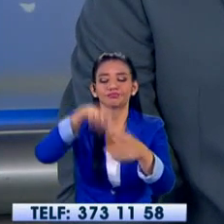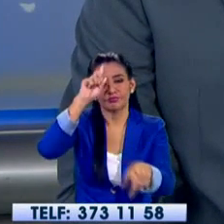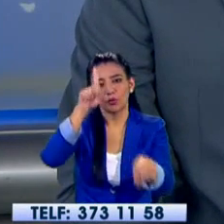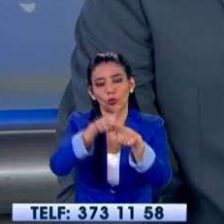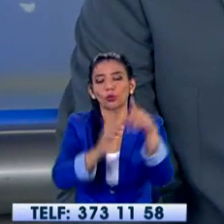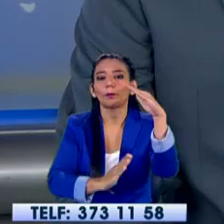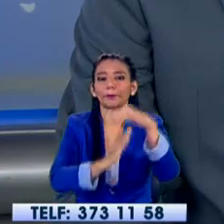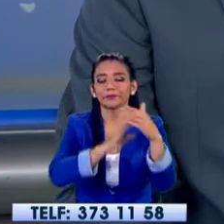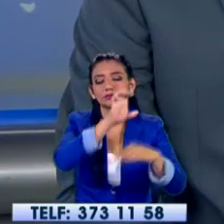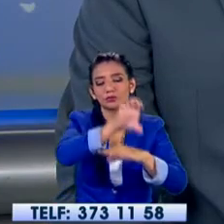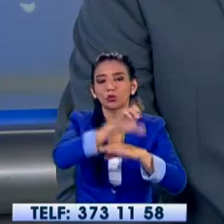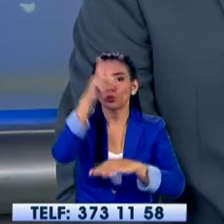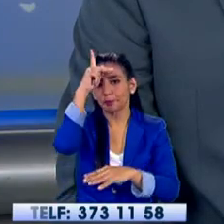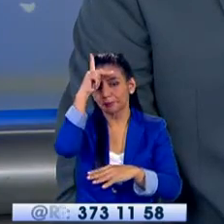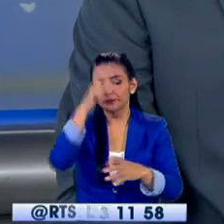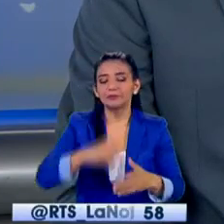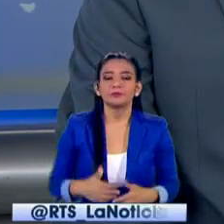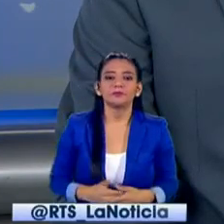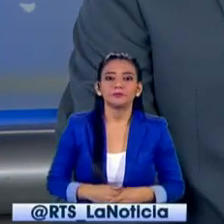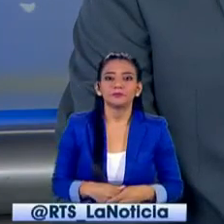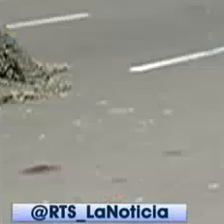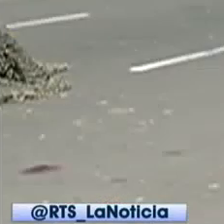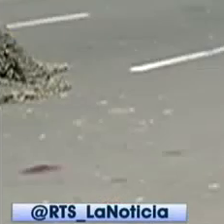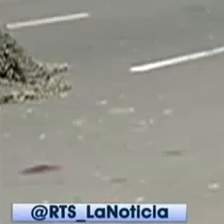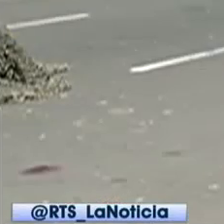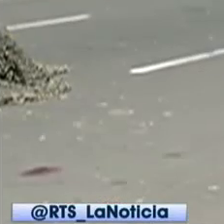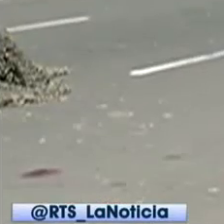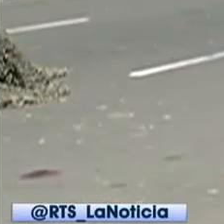paz entre Ecuador y Perú.